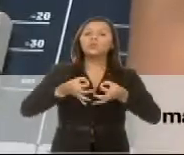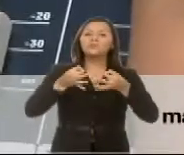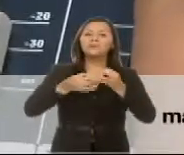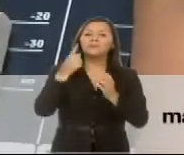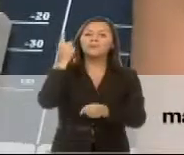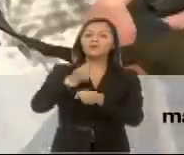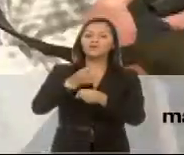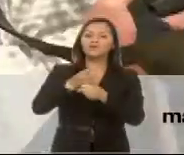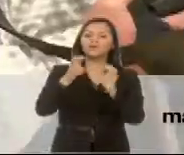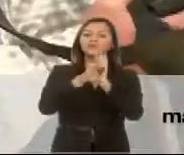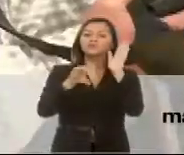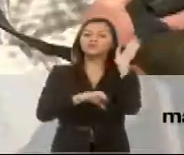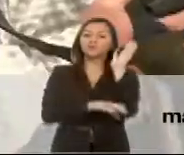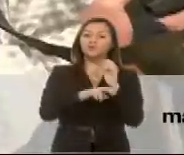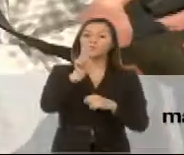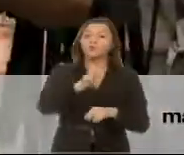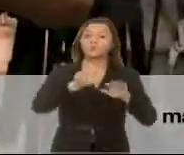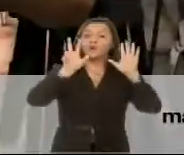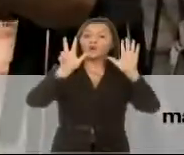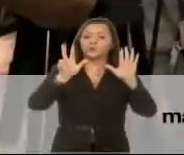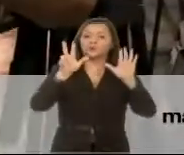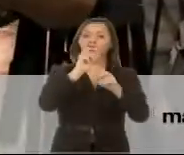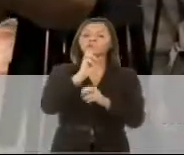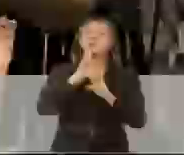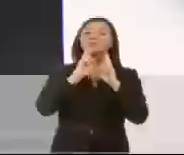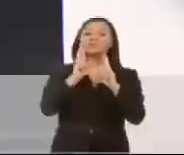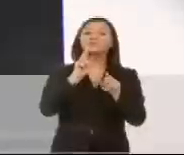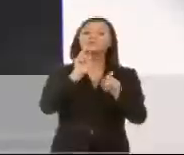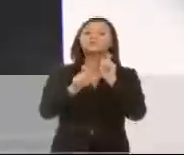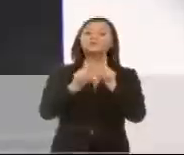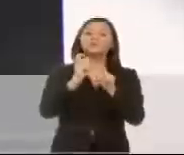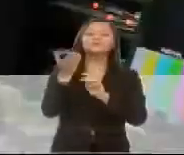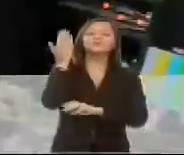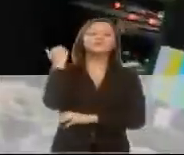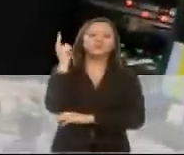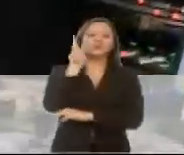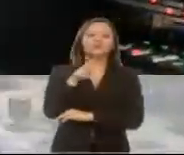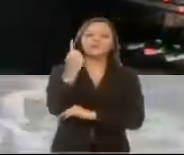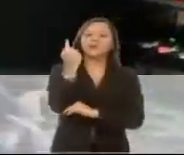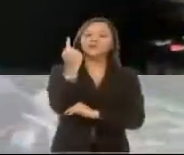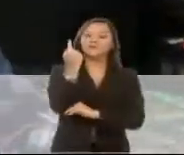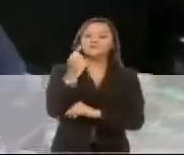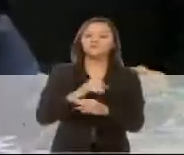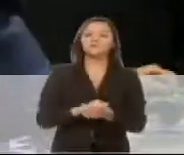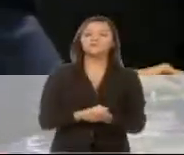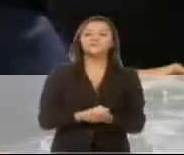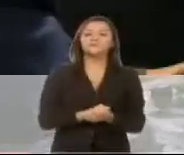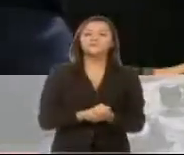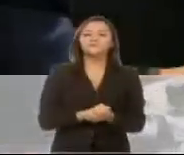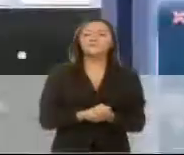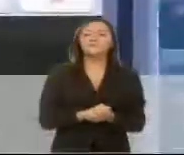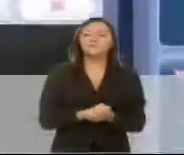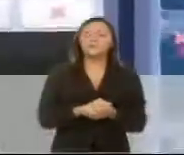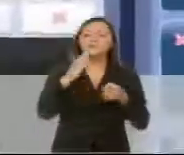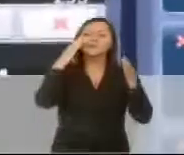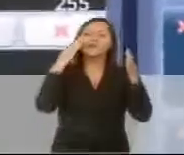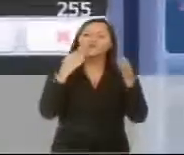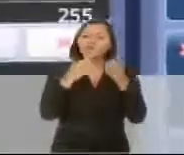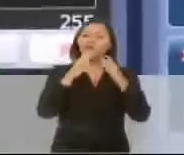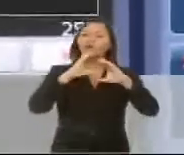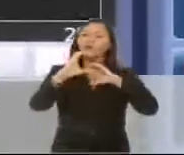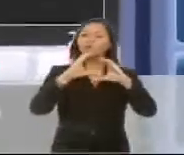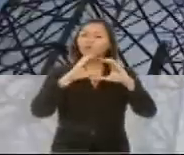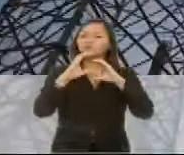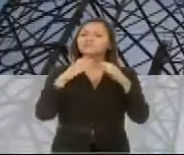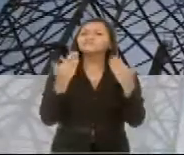en cumplimiento del mandato constitucional de 2008 y la respuesta a las preguntas de la consulta popular de 2011. Enfoca